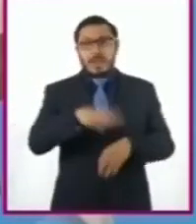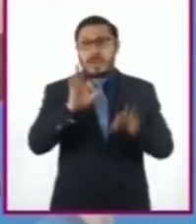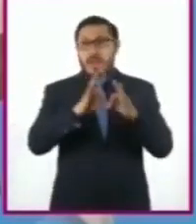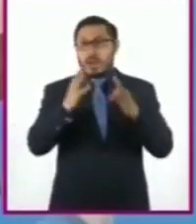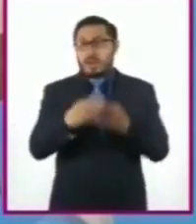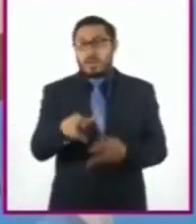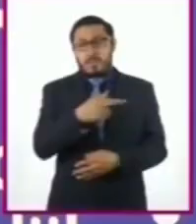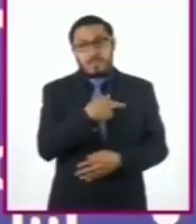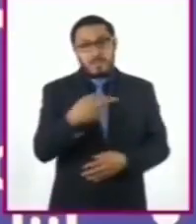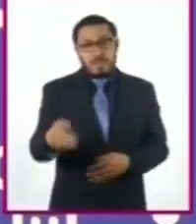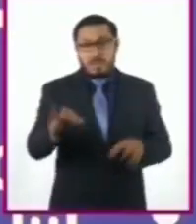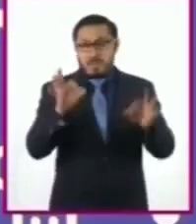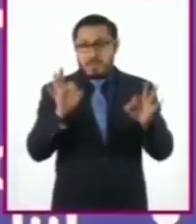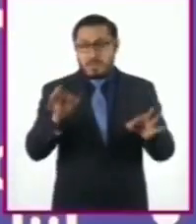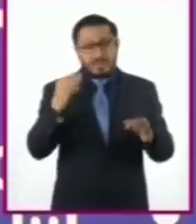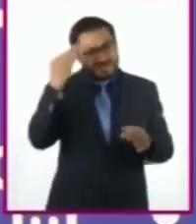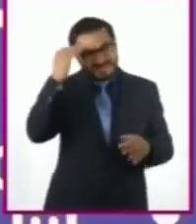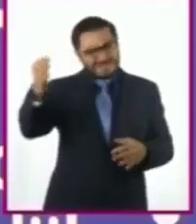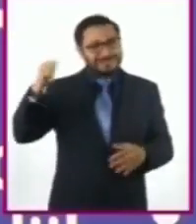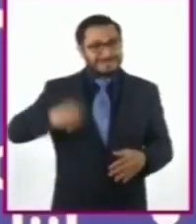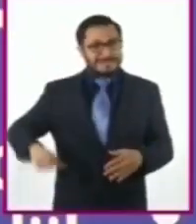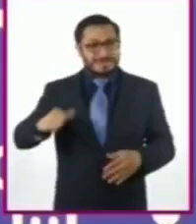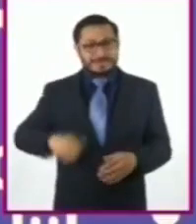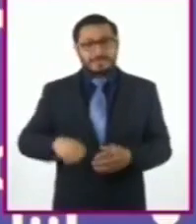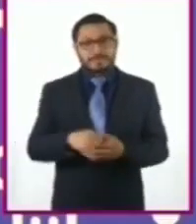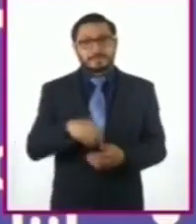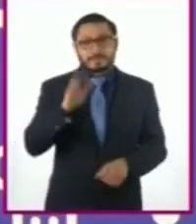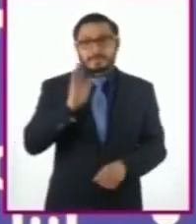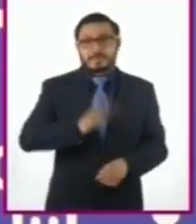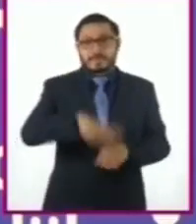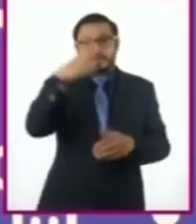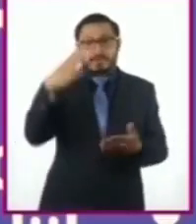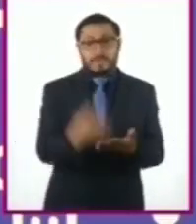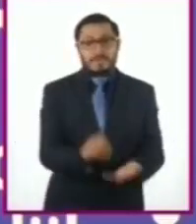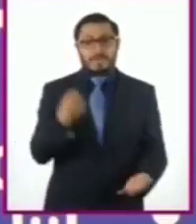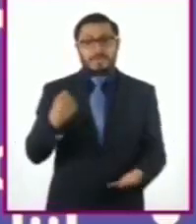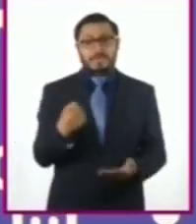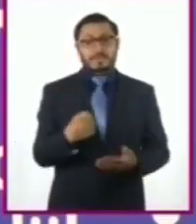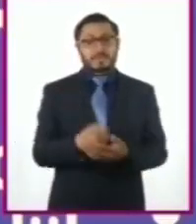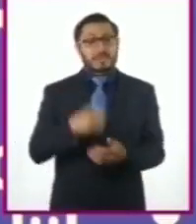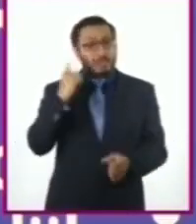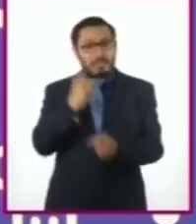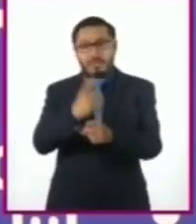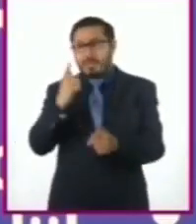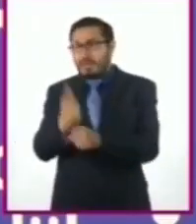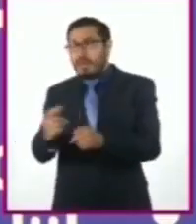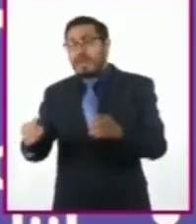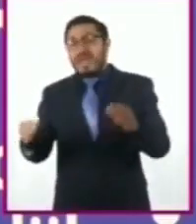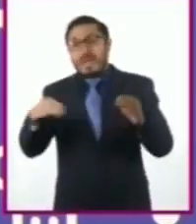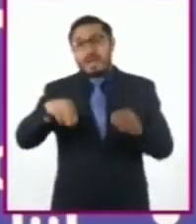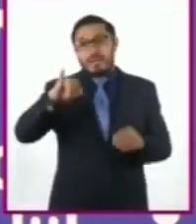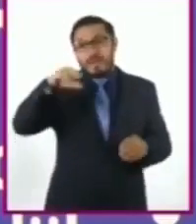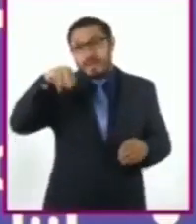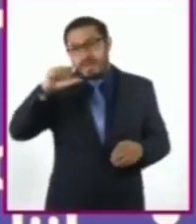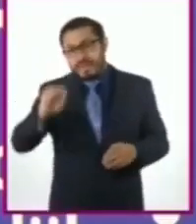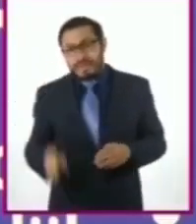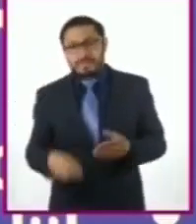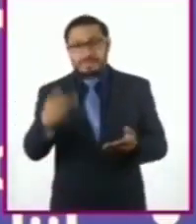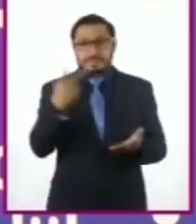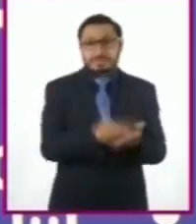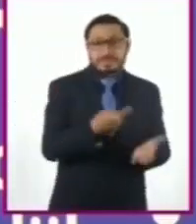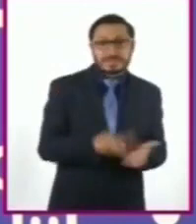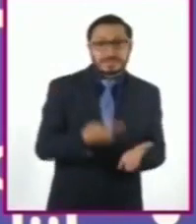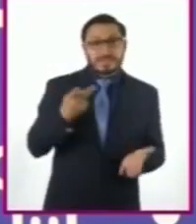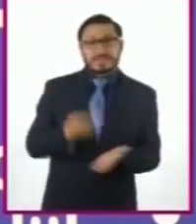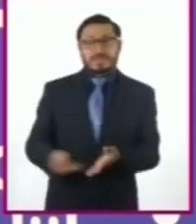de su tiempo. Su mayor incentivo fue el hallazgo de minas de plata, que rindió